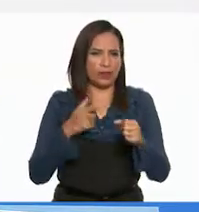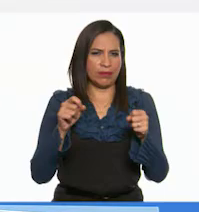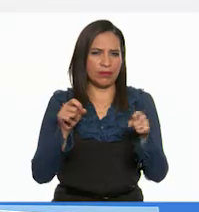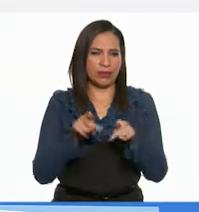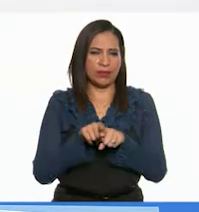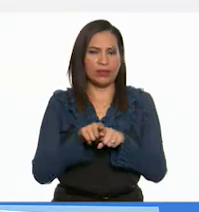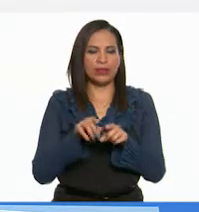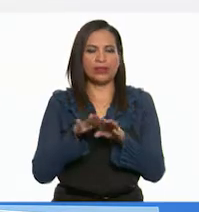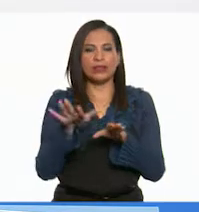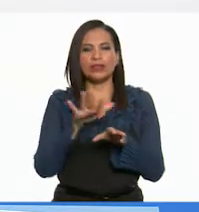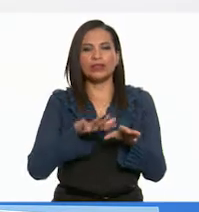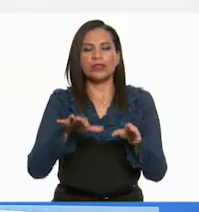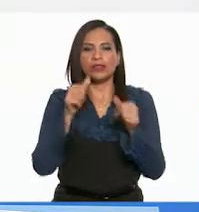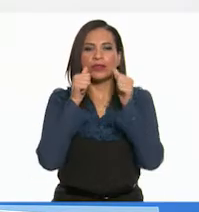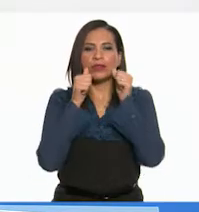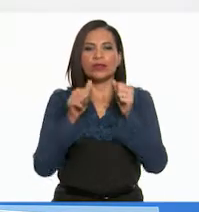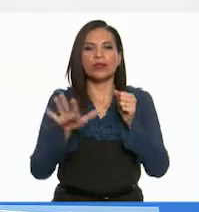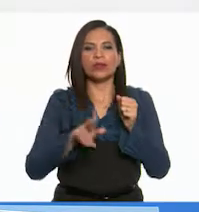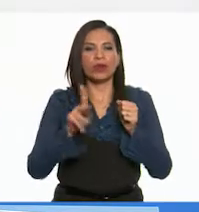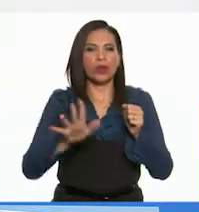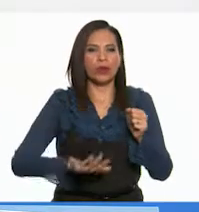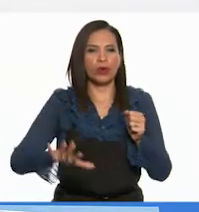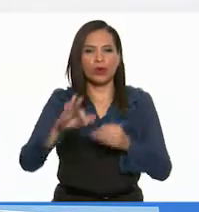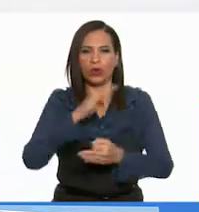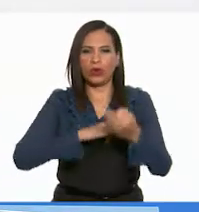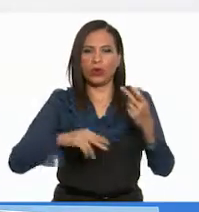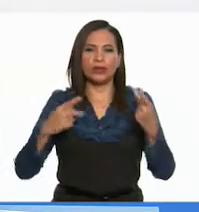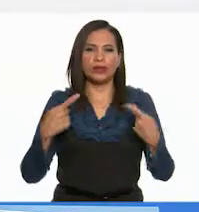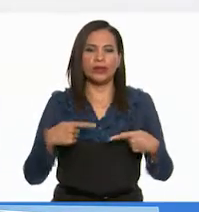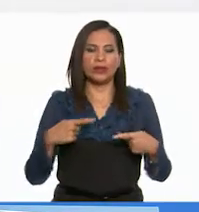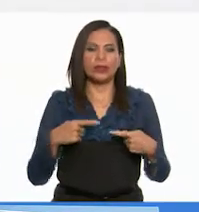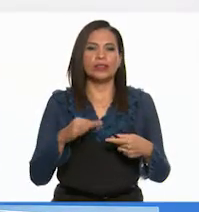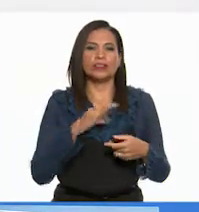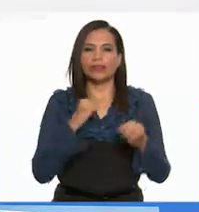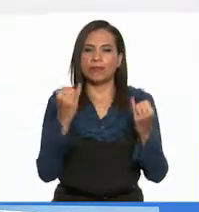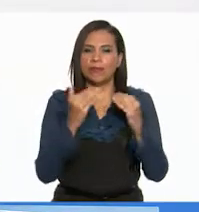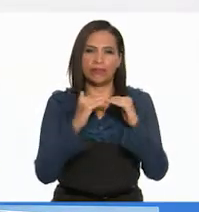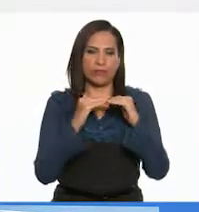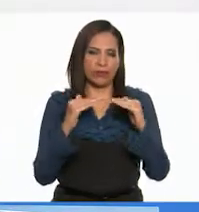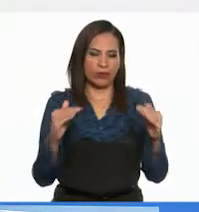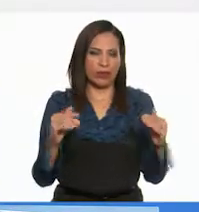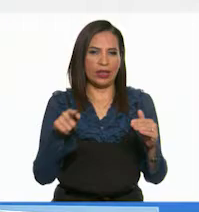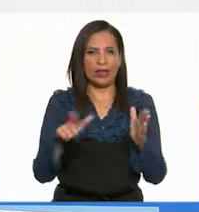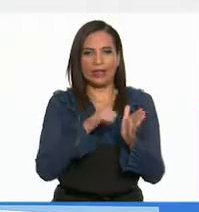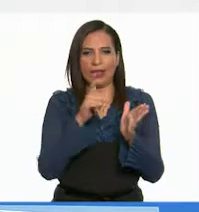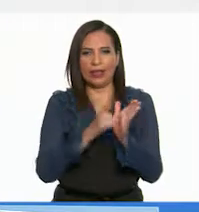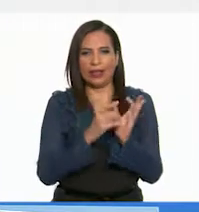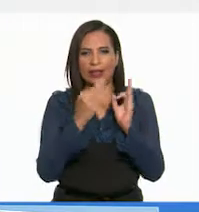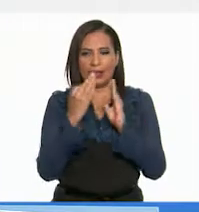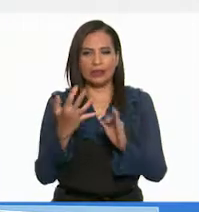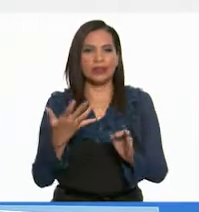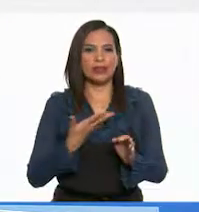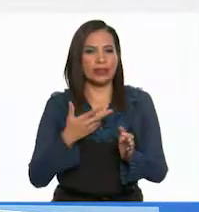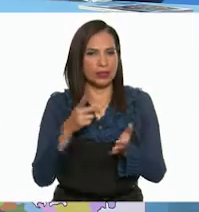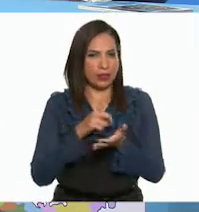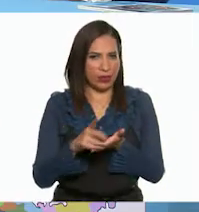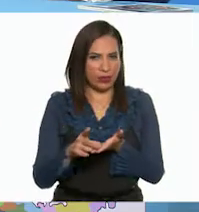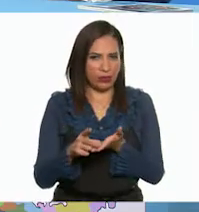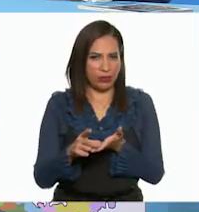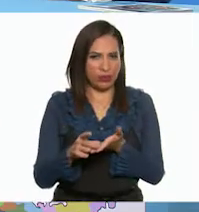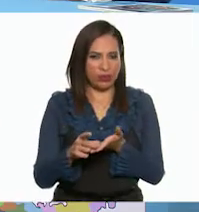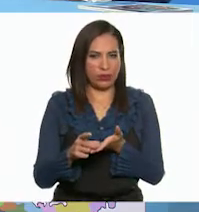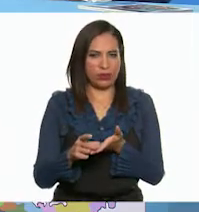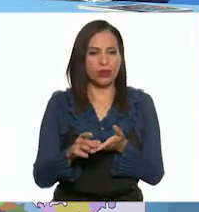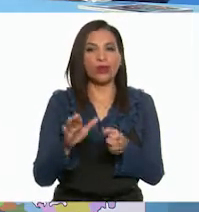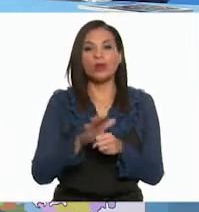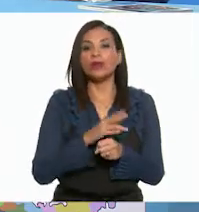La soberanía popular, que todos los habitantes fueran iguales ante la ley y tuvieran derechos.